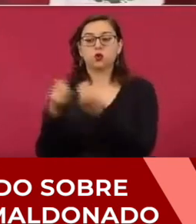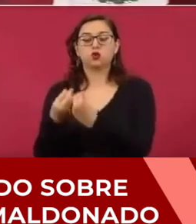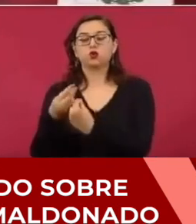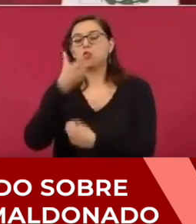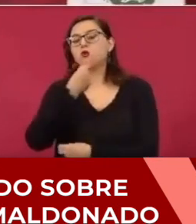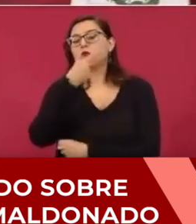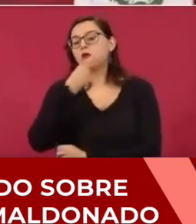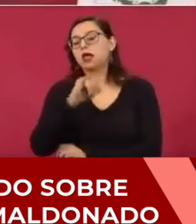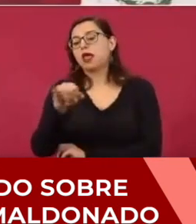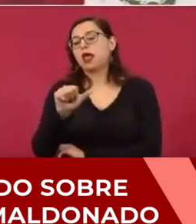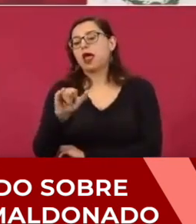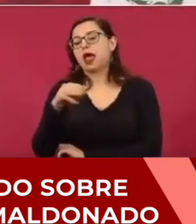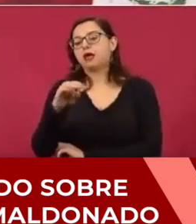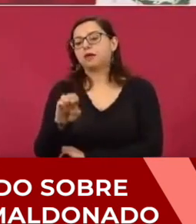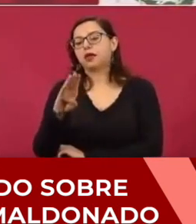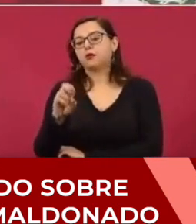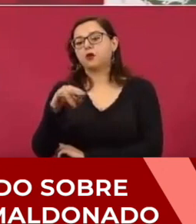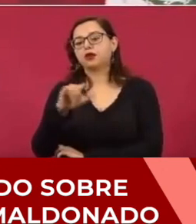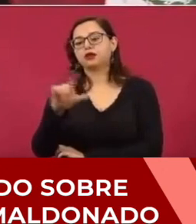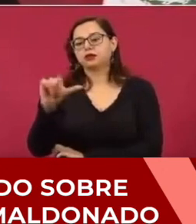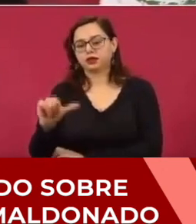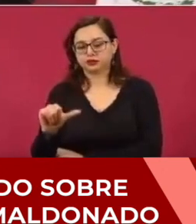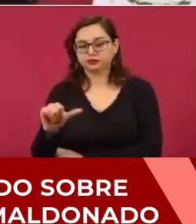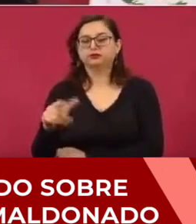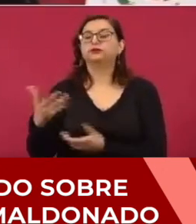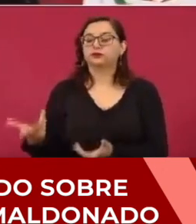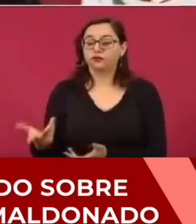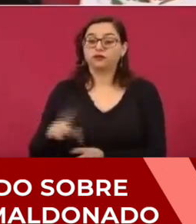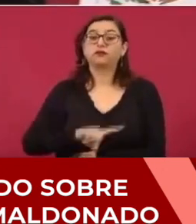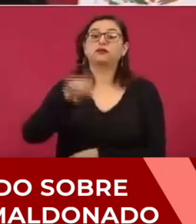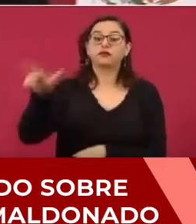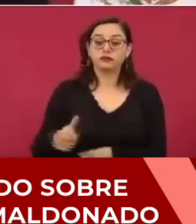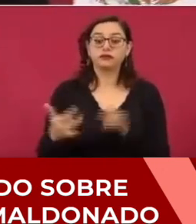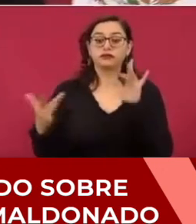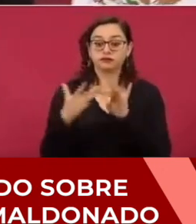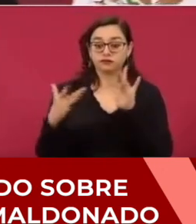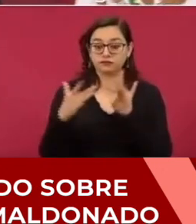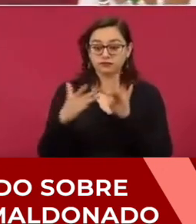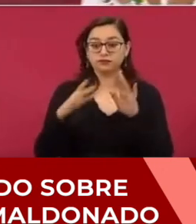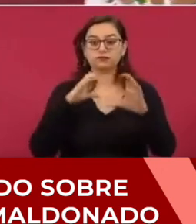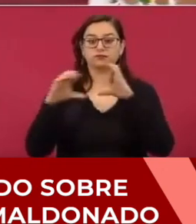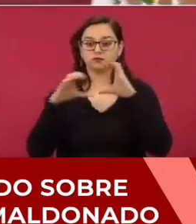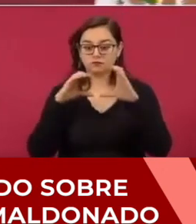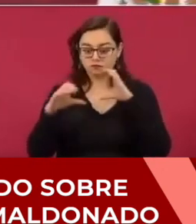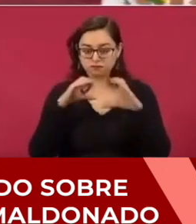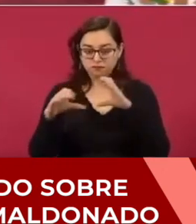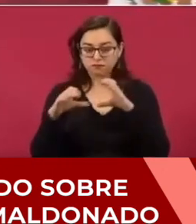Bonilla. Se mantuvo comunicación con ella porque no era un asunto